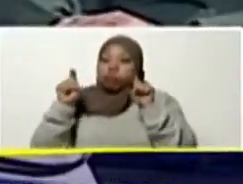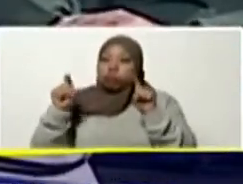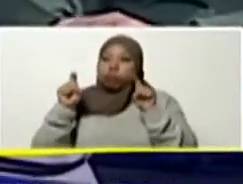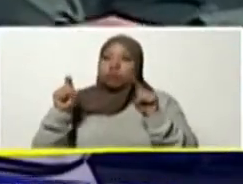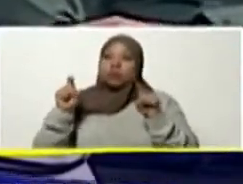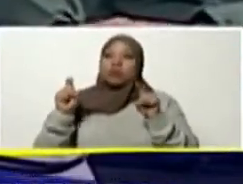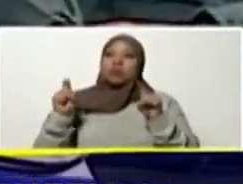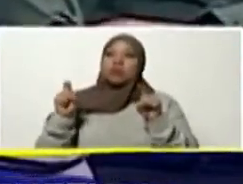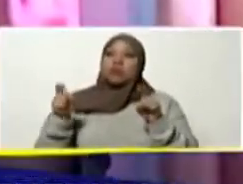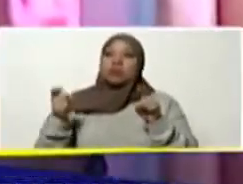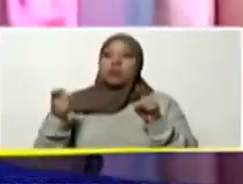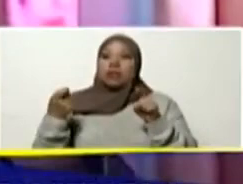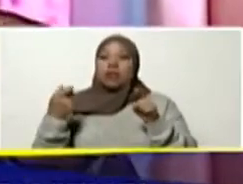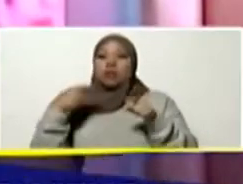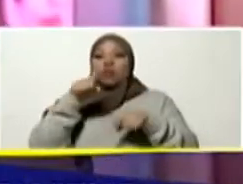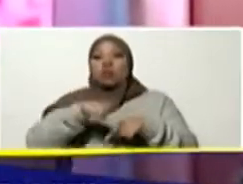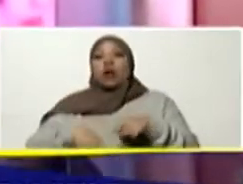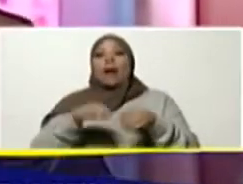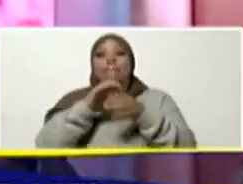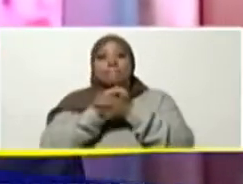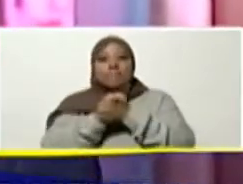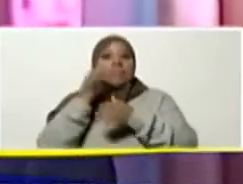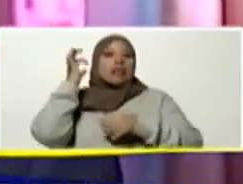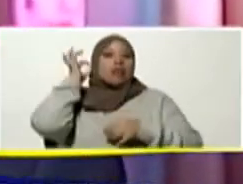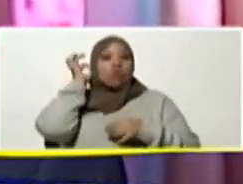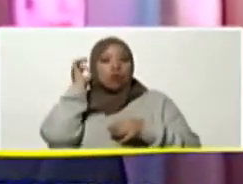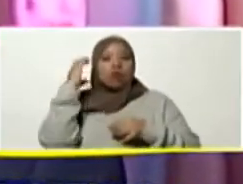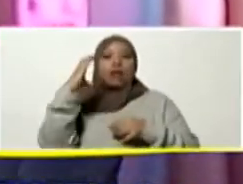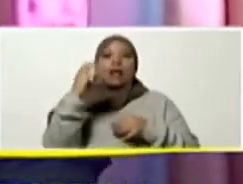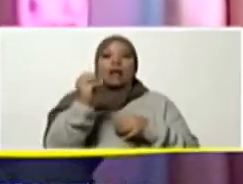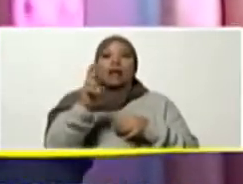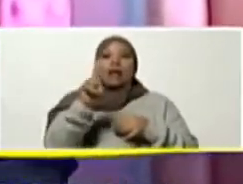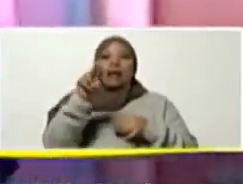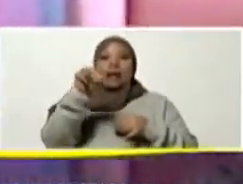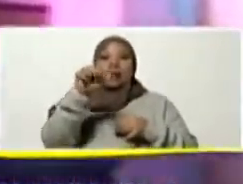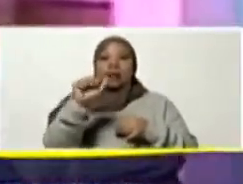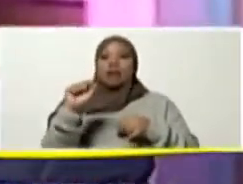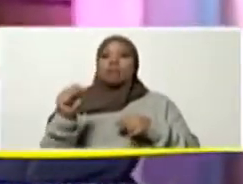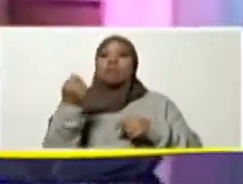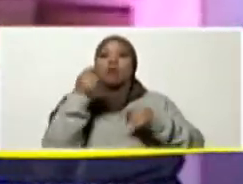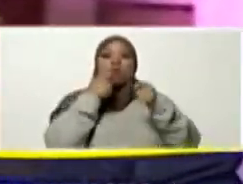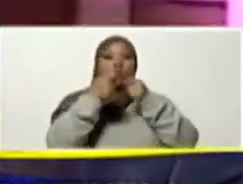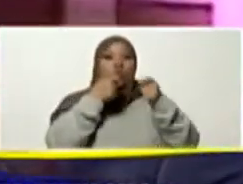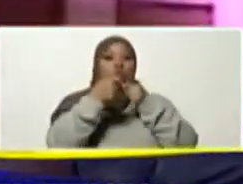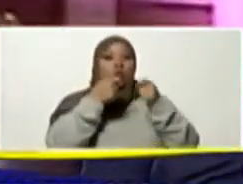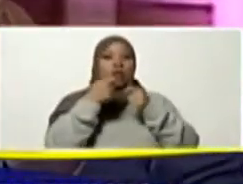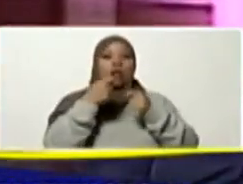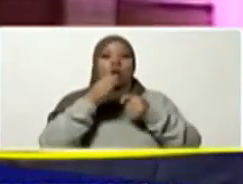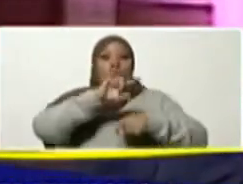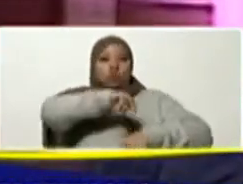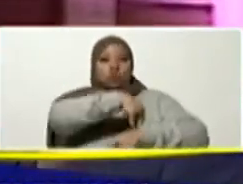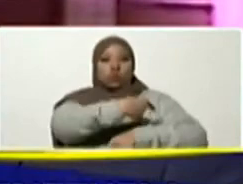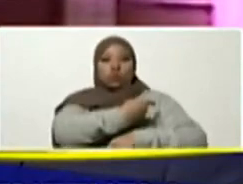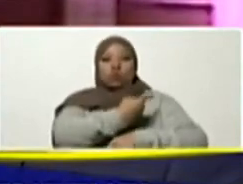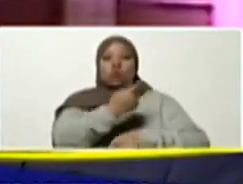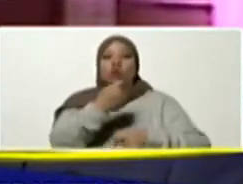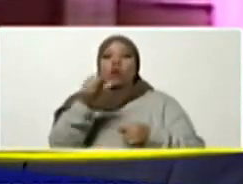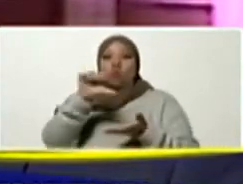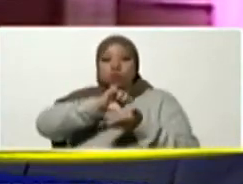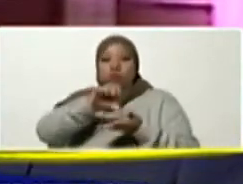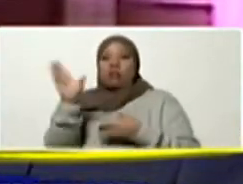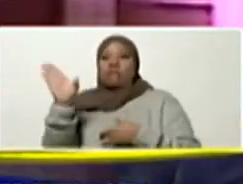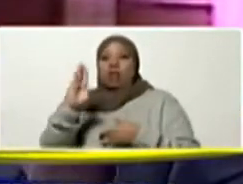Venezuela. Carmen Clemente Travieso, la primera periodista egresada de la Universidad Central de